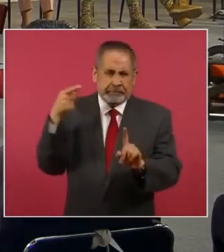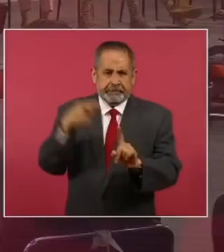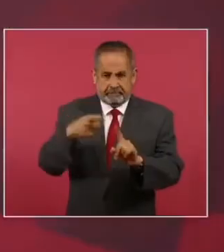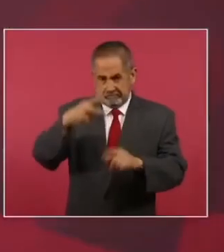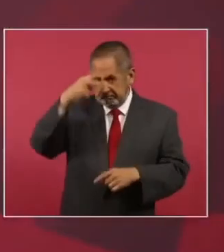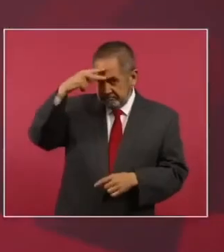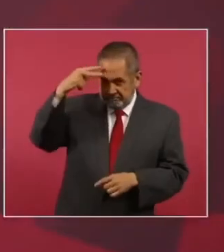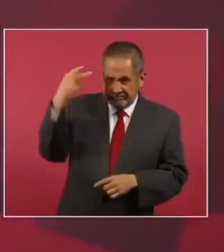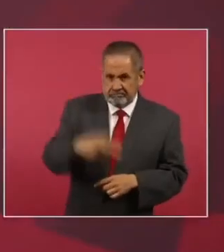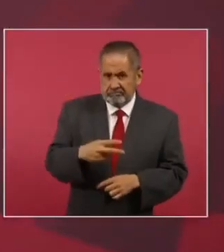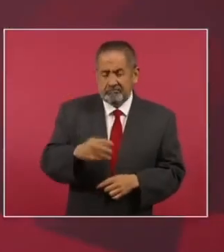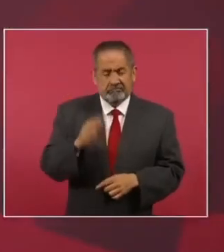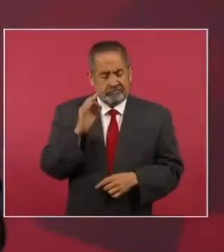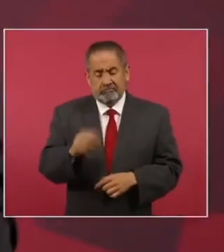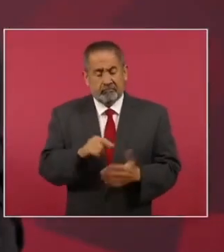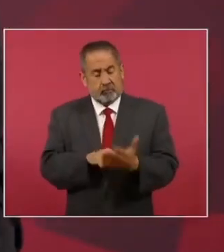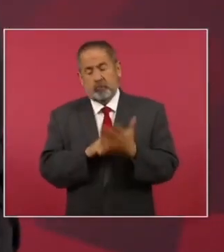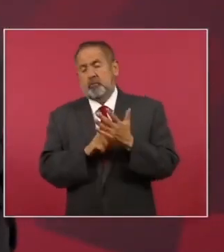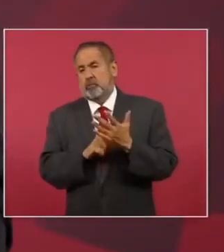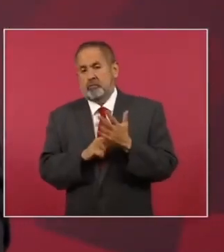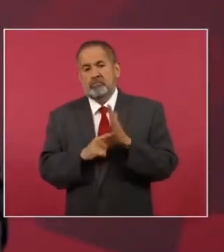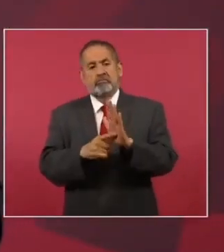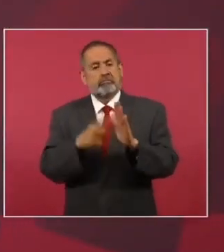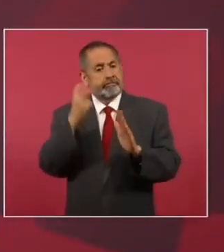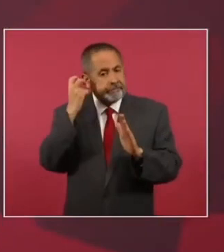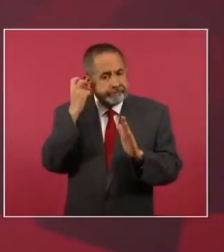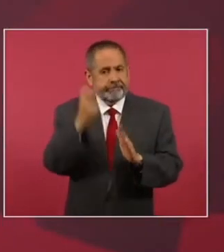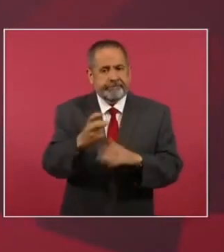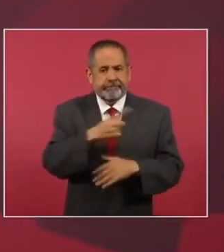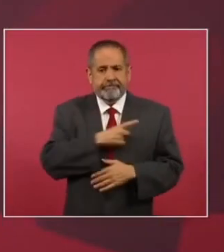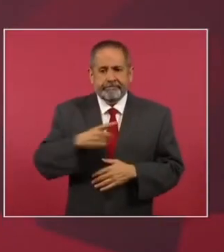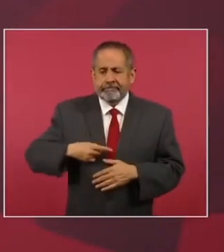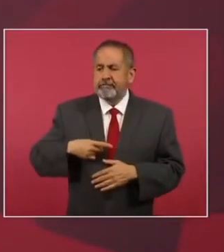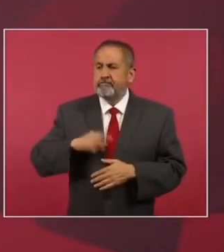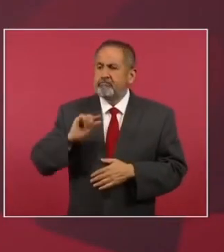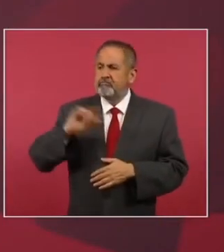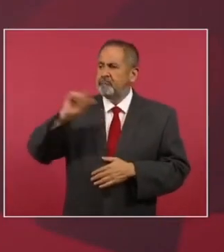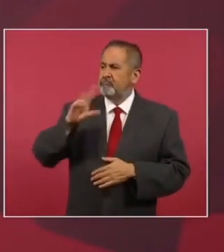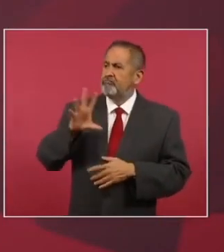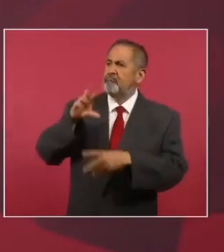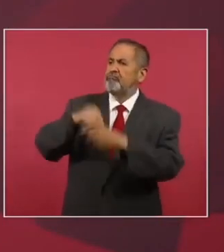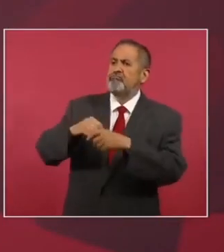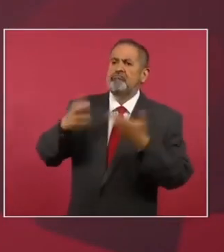mexicano, ejemplo de lo que tiene que ser un buen diplomático.